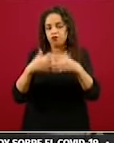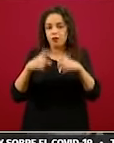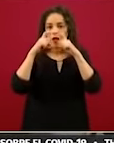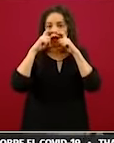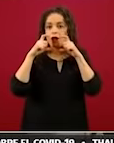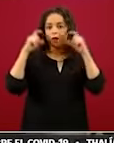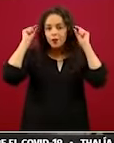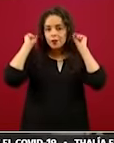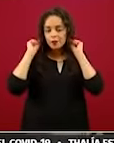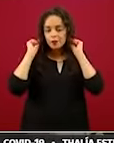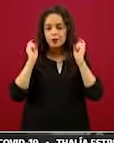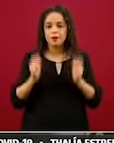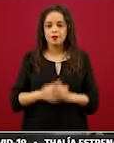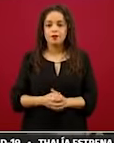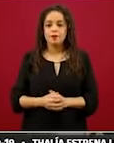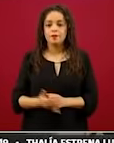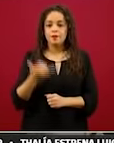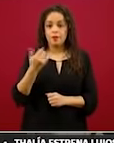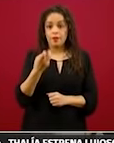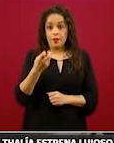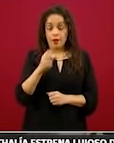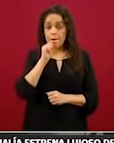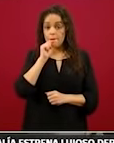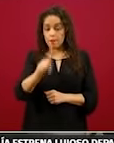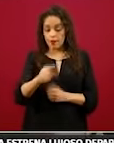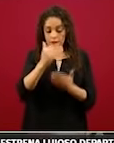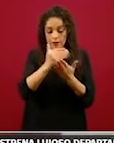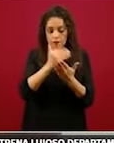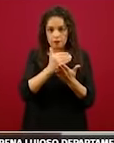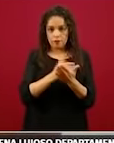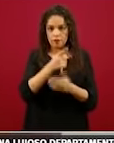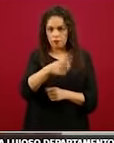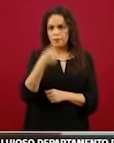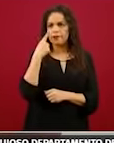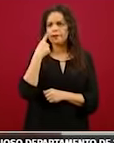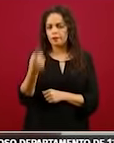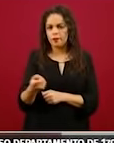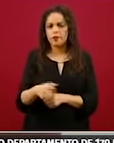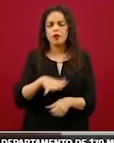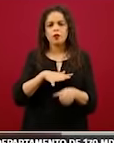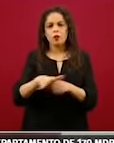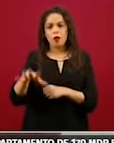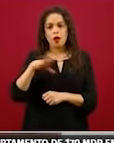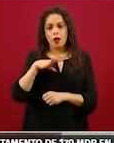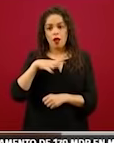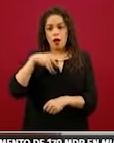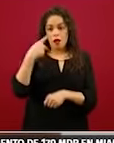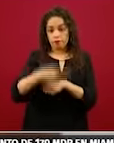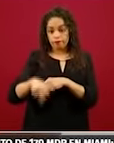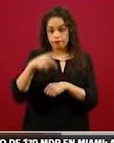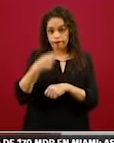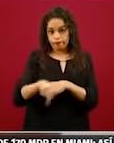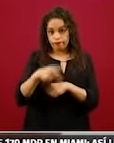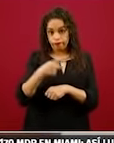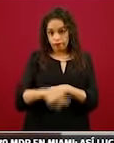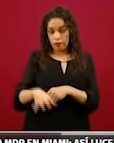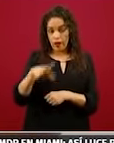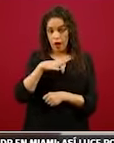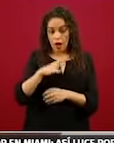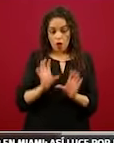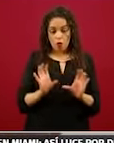vean también en este mismo lineamiento cuáles son los riesgos potenciales del uso de cubrebocas en la